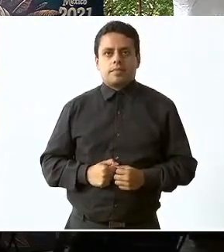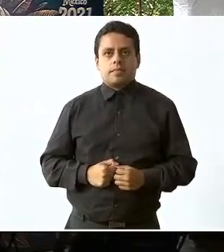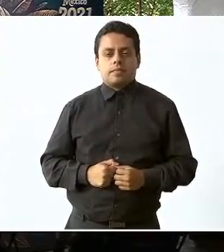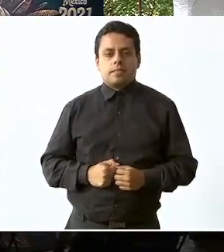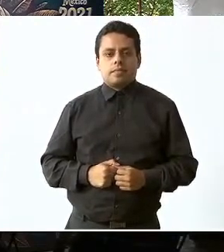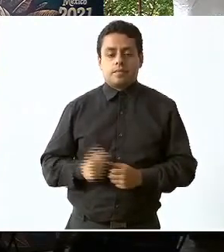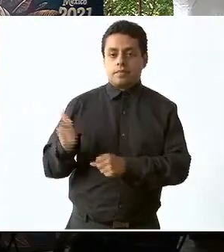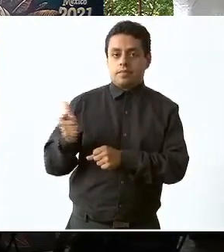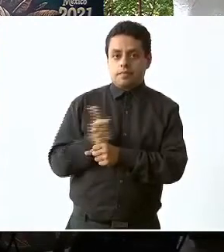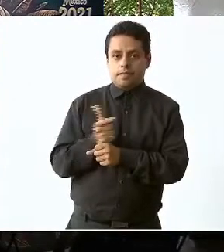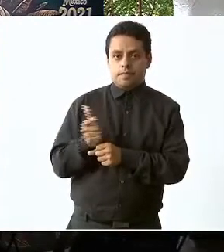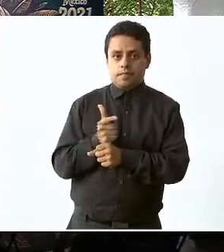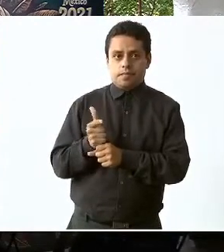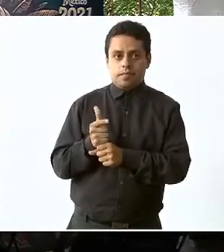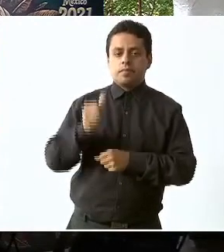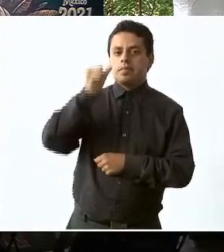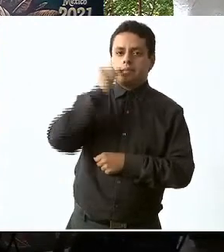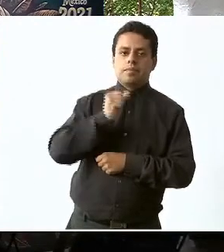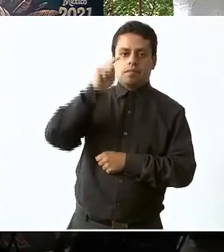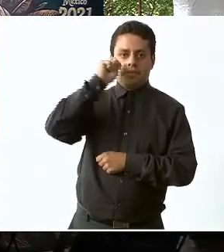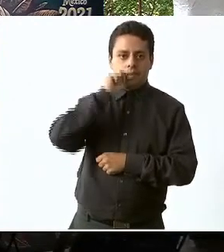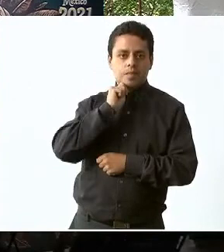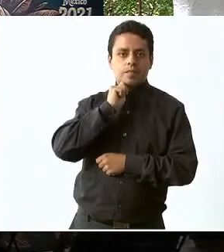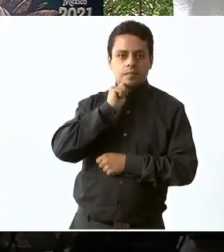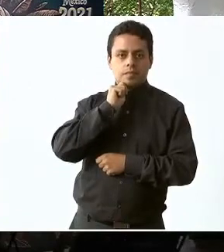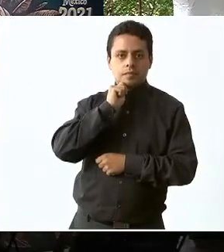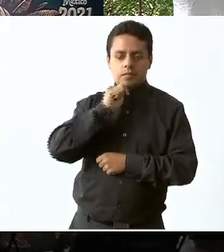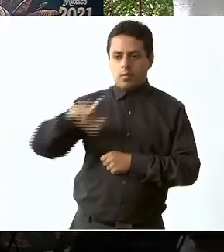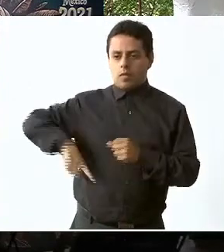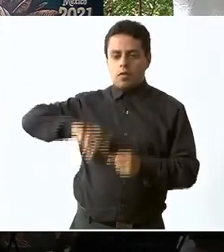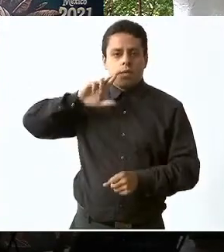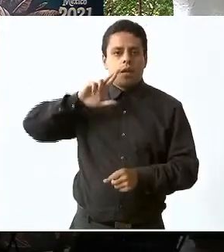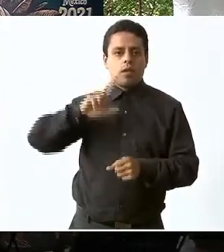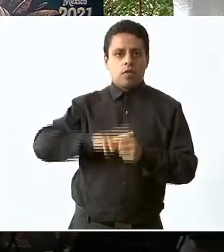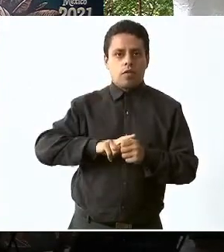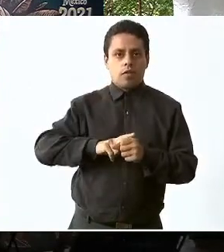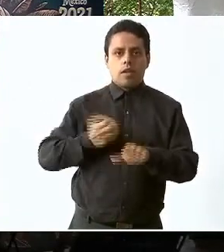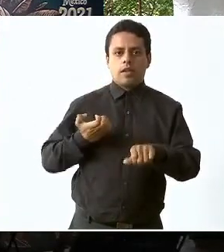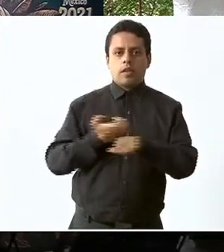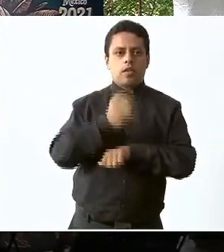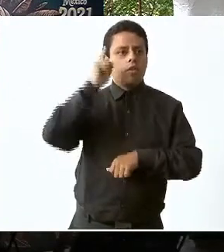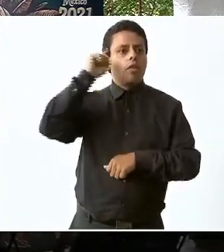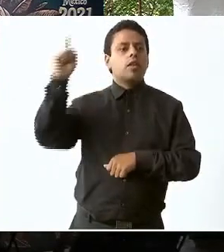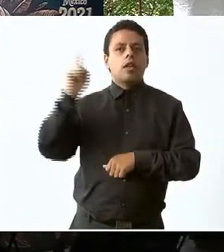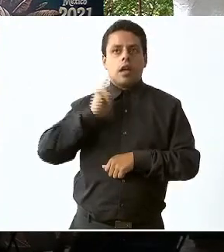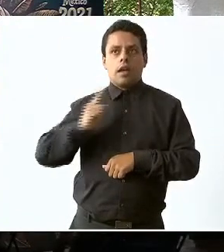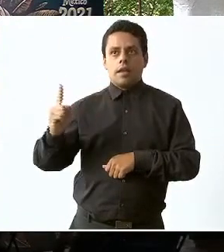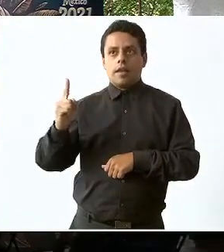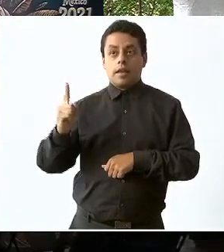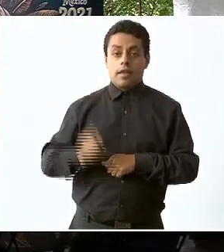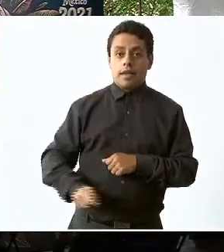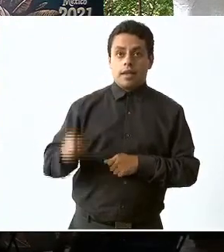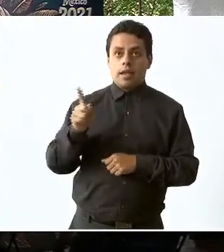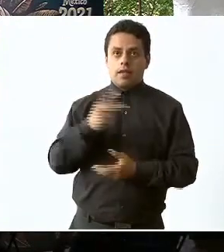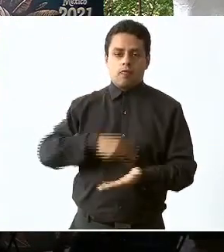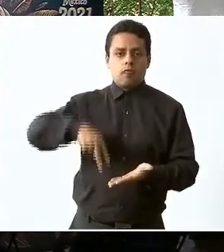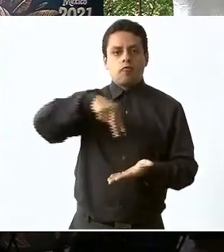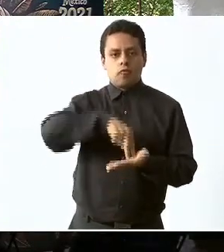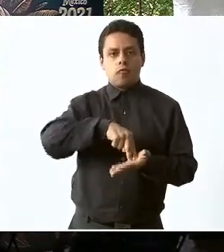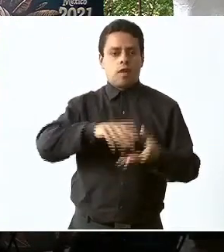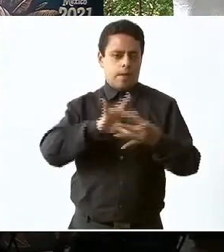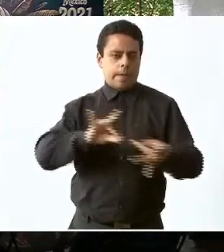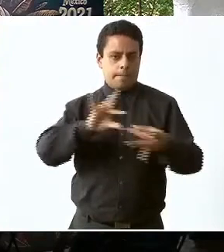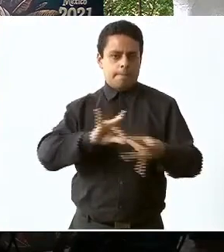El licenciado Alejandro Tello Cristerna, gobernador constitucional del estado de Zacatecas, hará uso de la